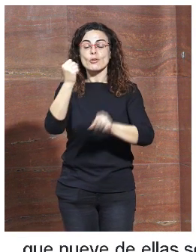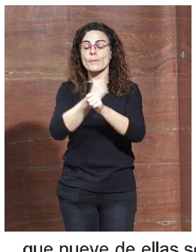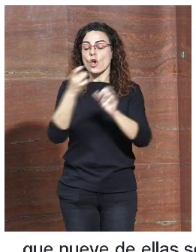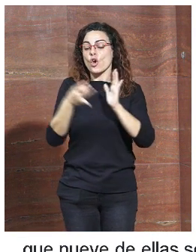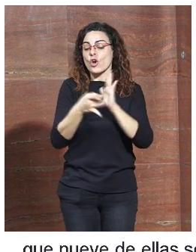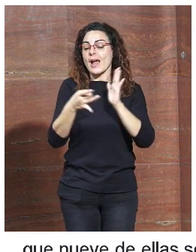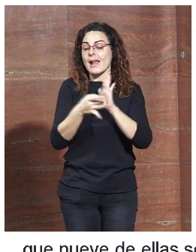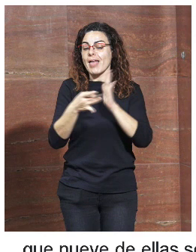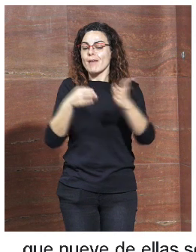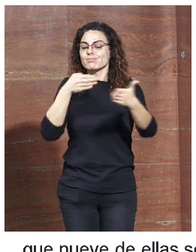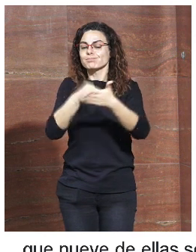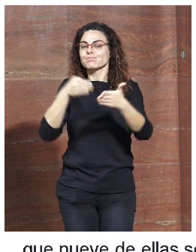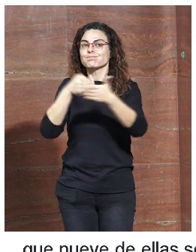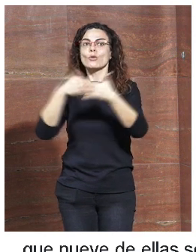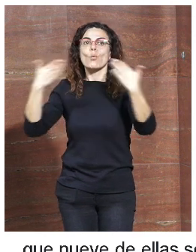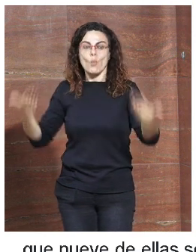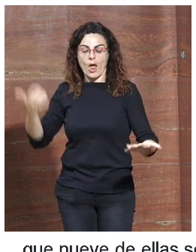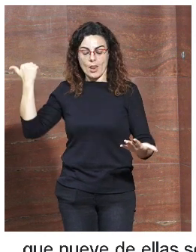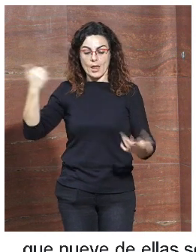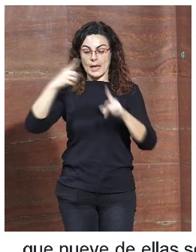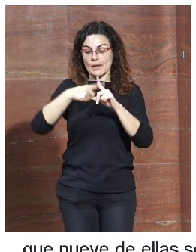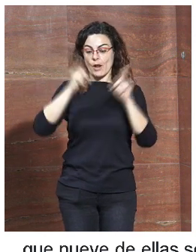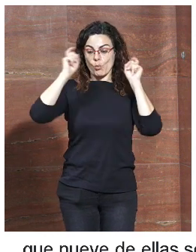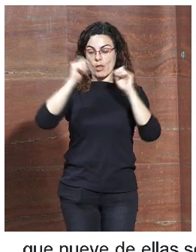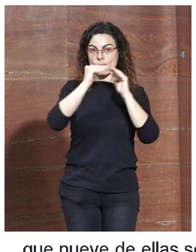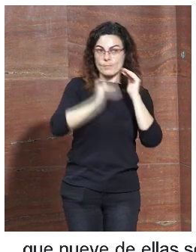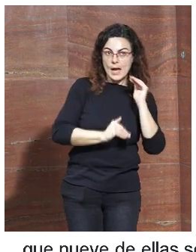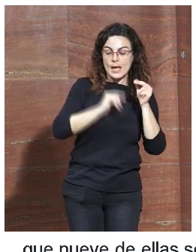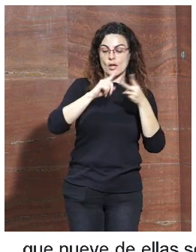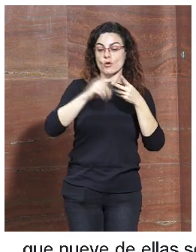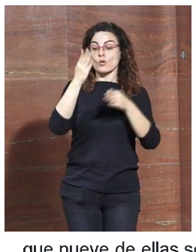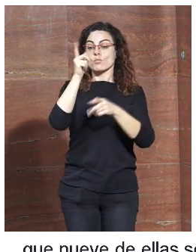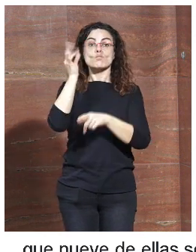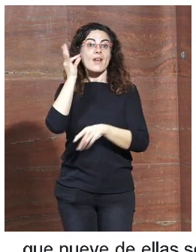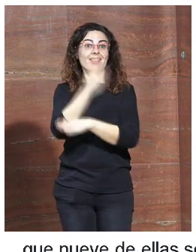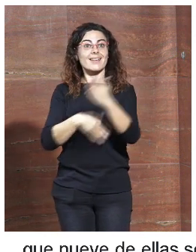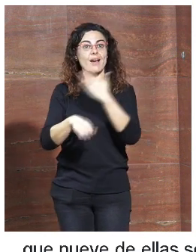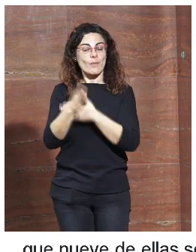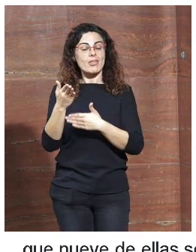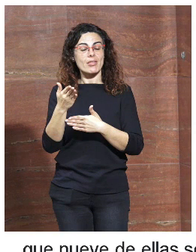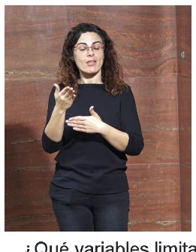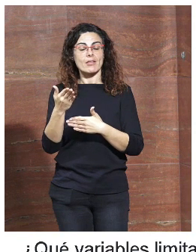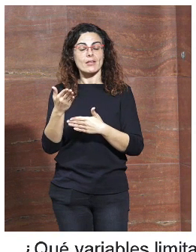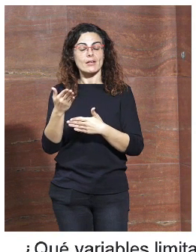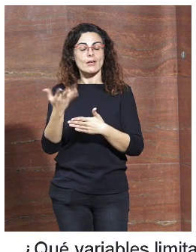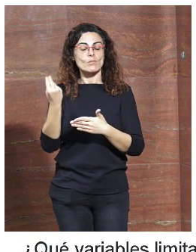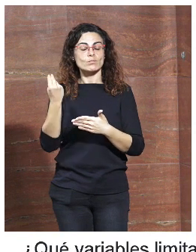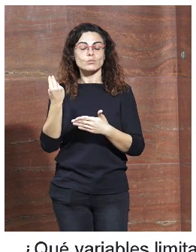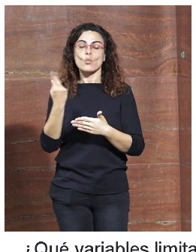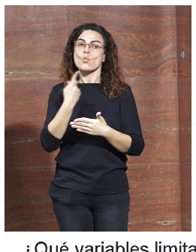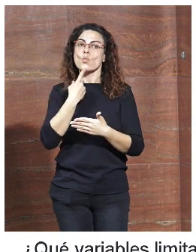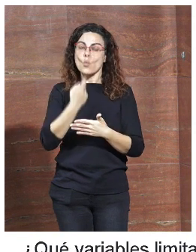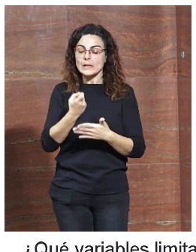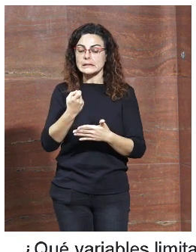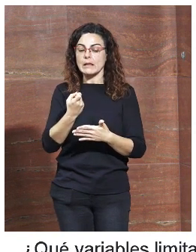que os pongo aquí. Los niveles de educación más bajos, las mujeres con discapacidad tienen muchas dificultades